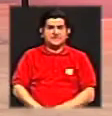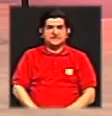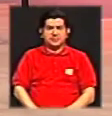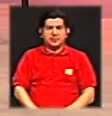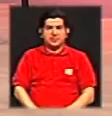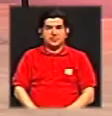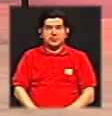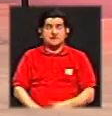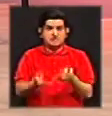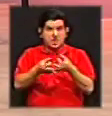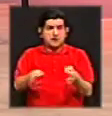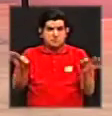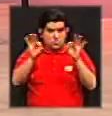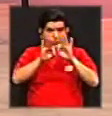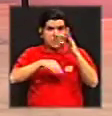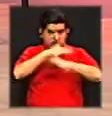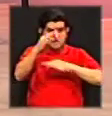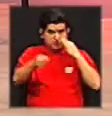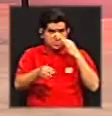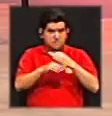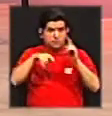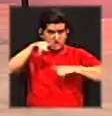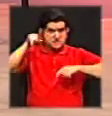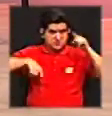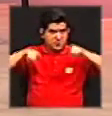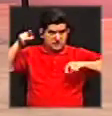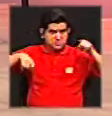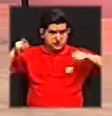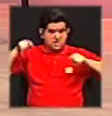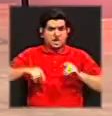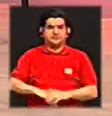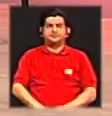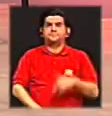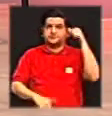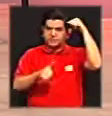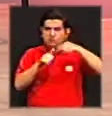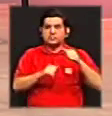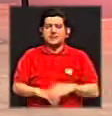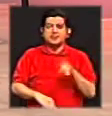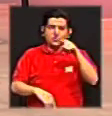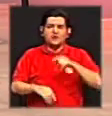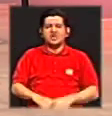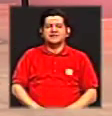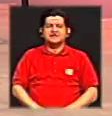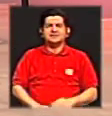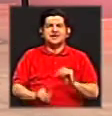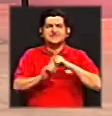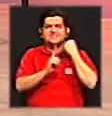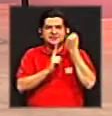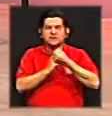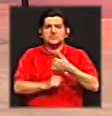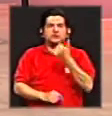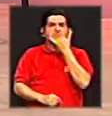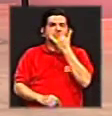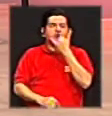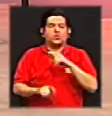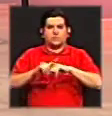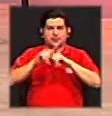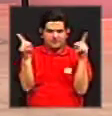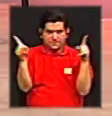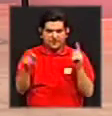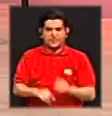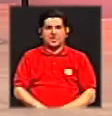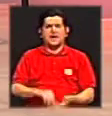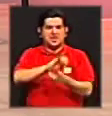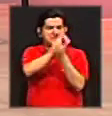hablamos de cambios significativos, estadísticamente, es decir, tomando en cuenta el error. Pero inclusive esos cambios son